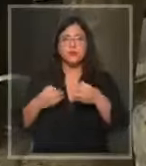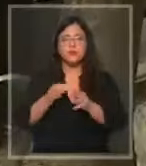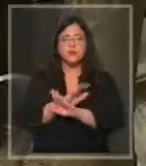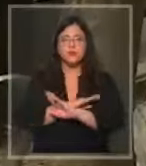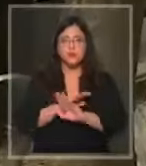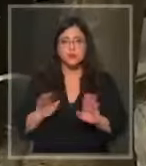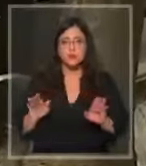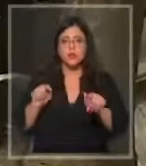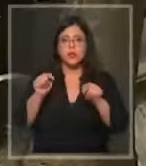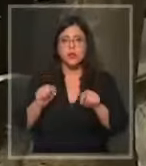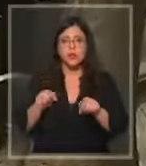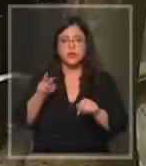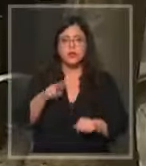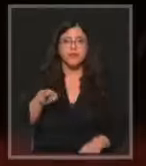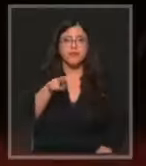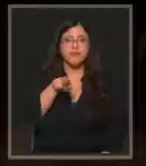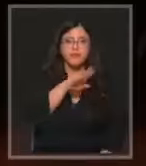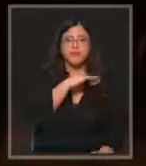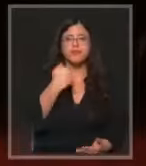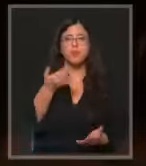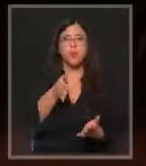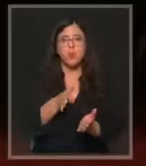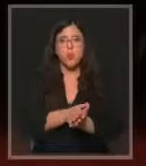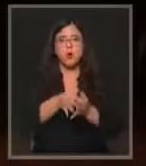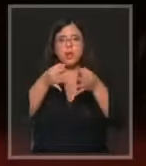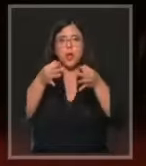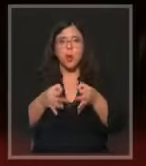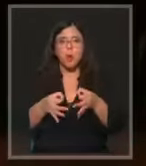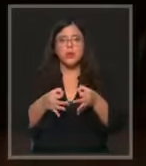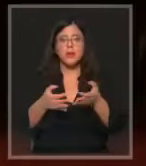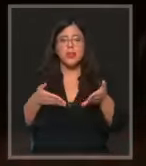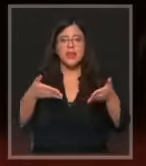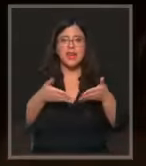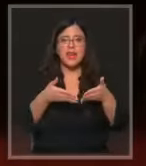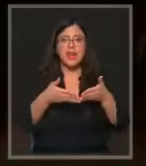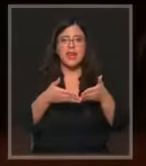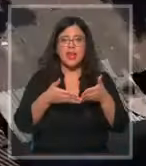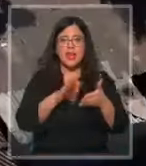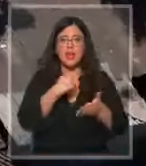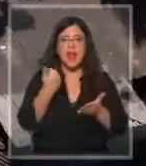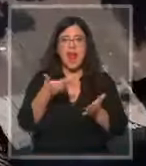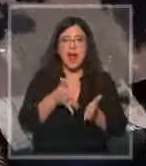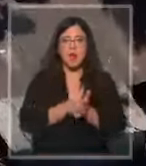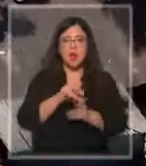vez con esta seguidilla de homicidios ocurridos en la llamada esquina de la muerte.